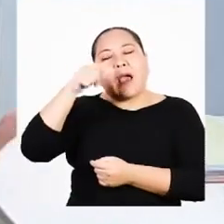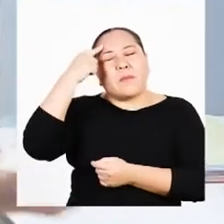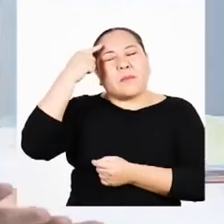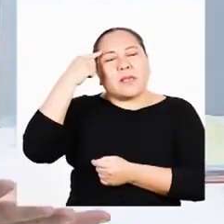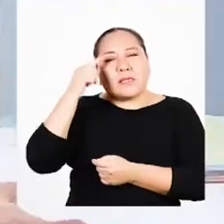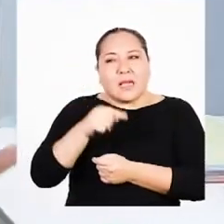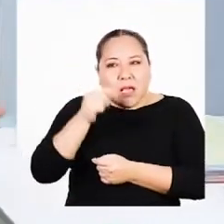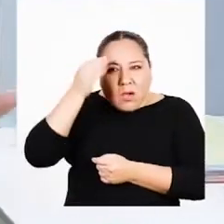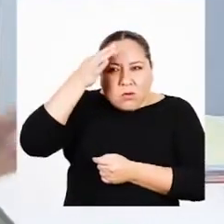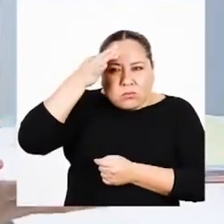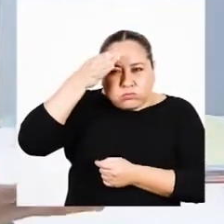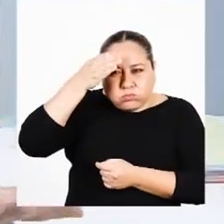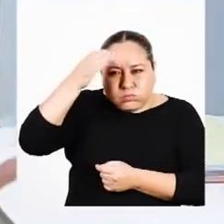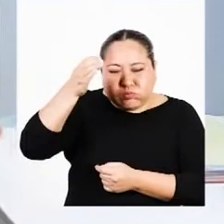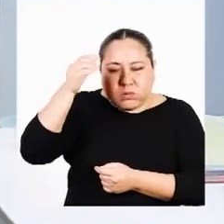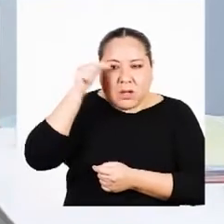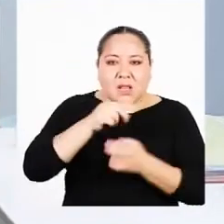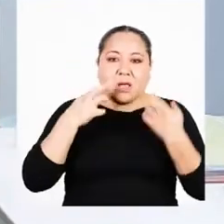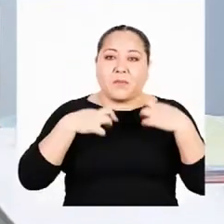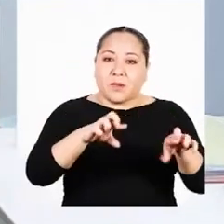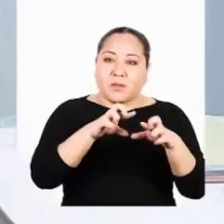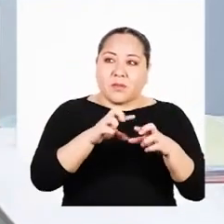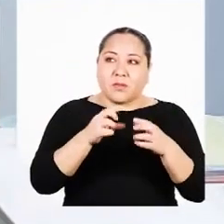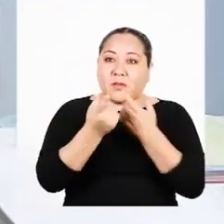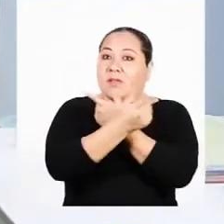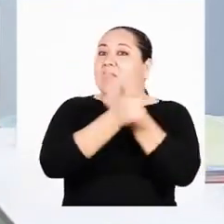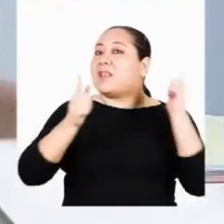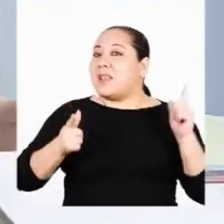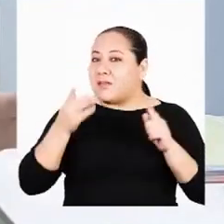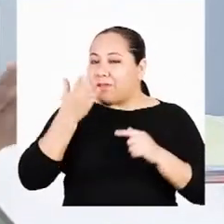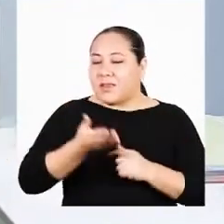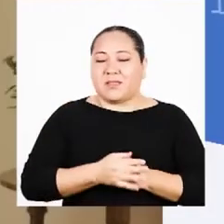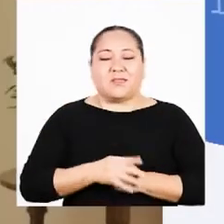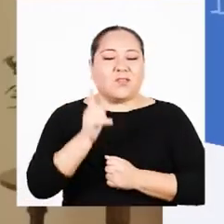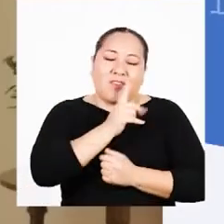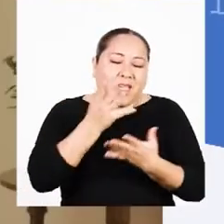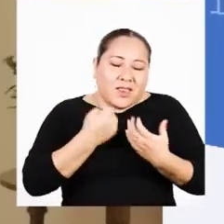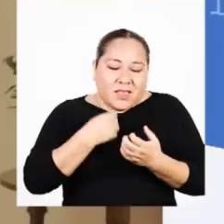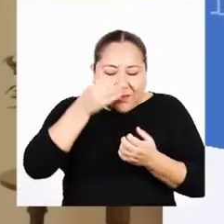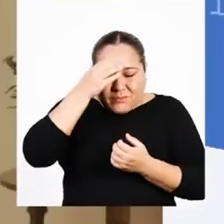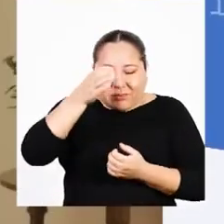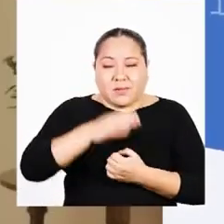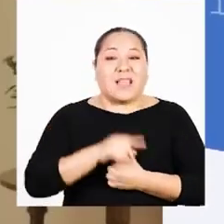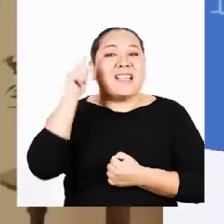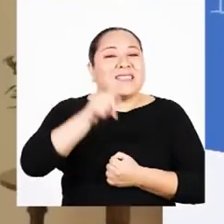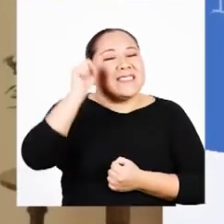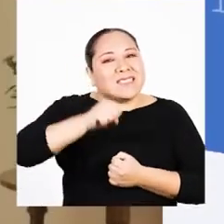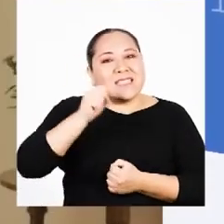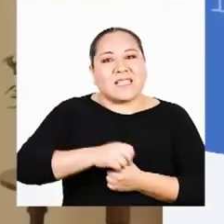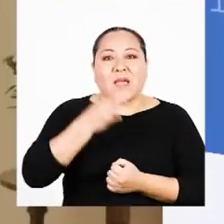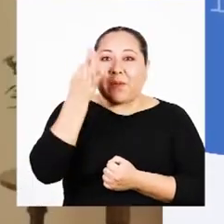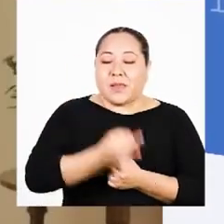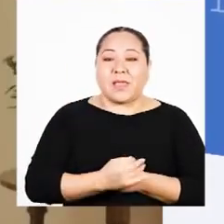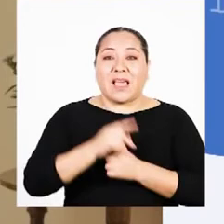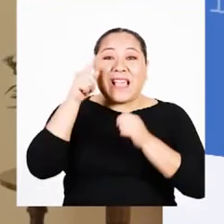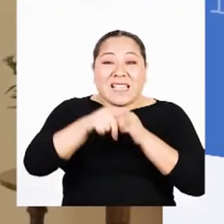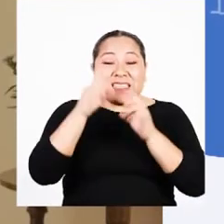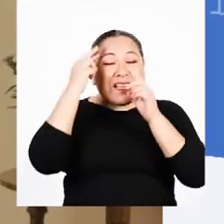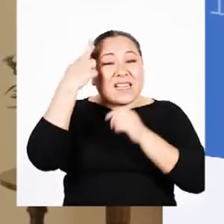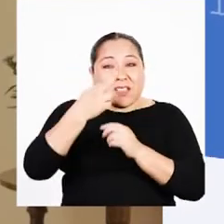que el desarrollo del pensamiento les permitiera ser libres. Es verdad, Yamile. Por ello,